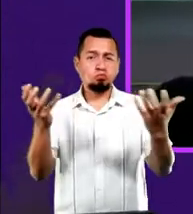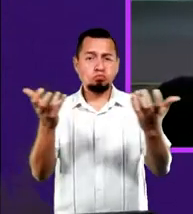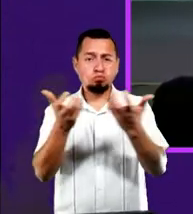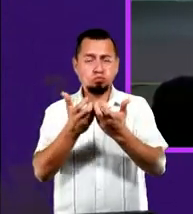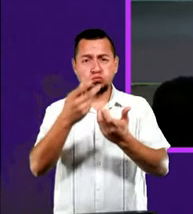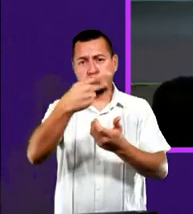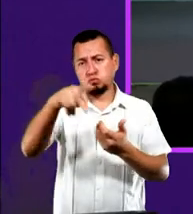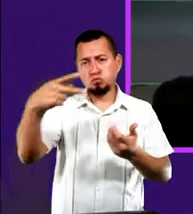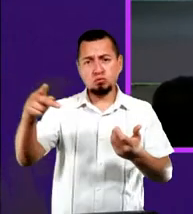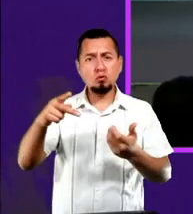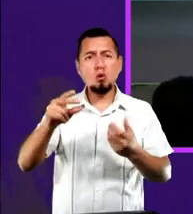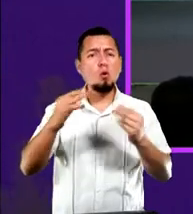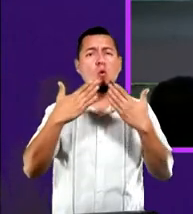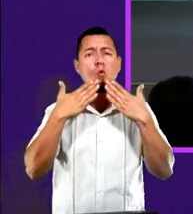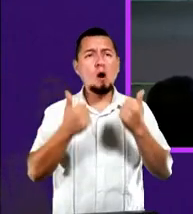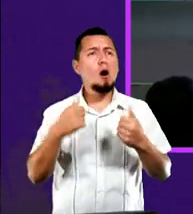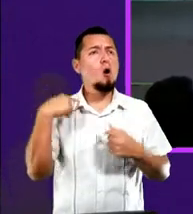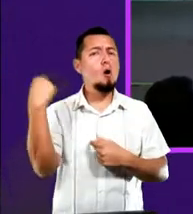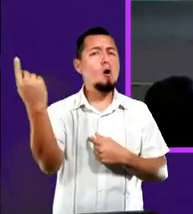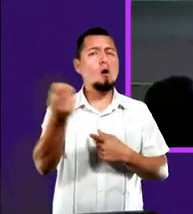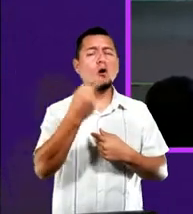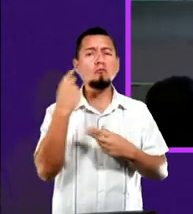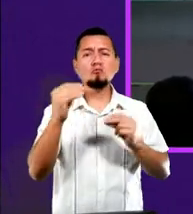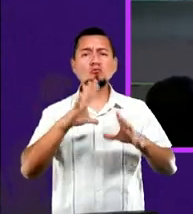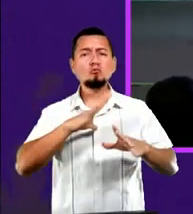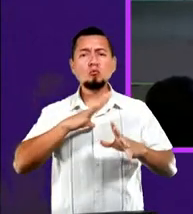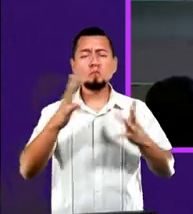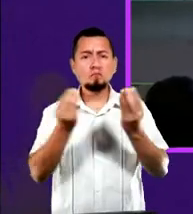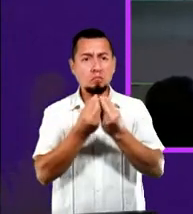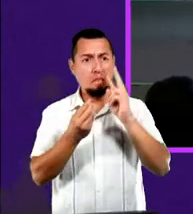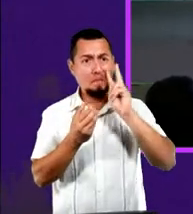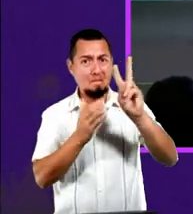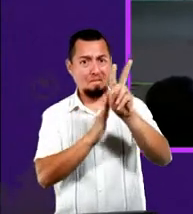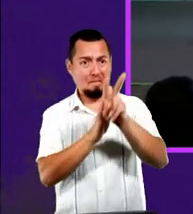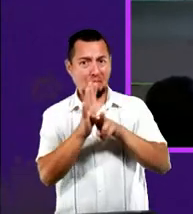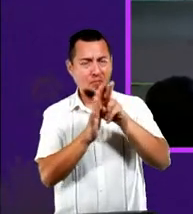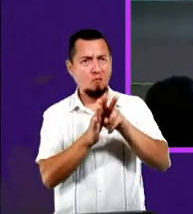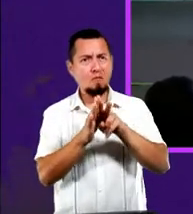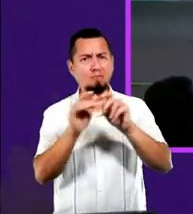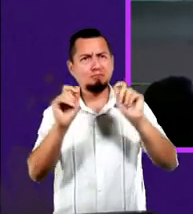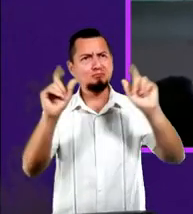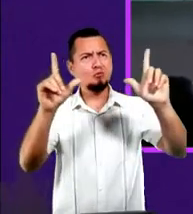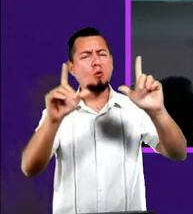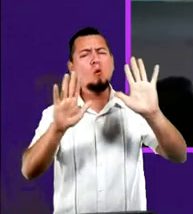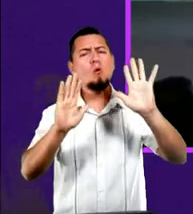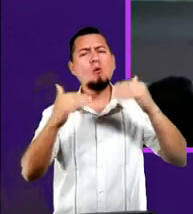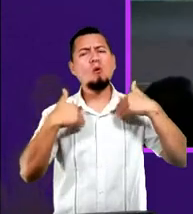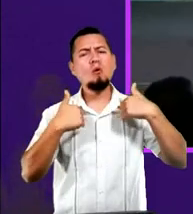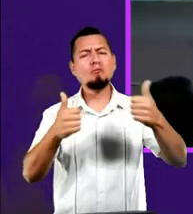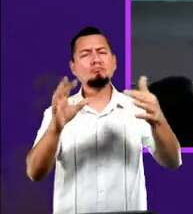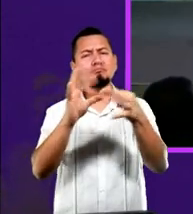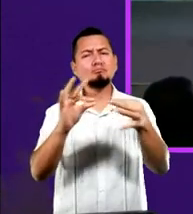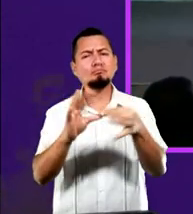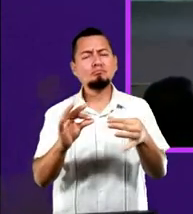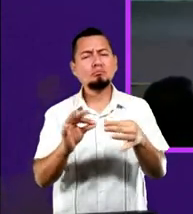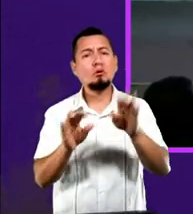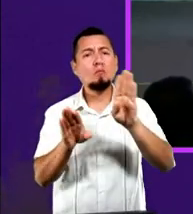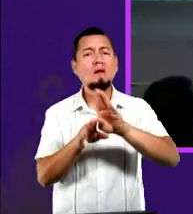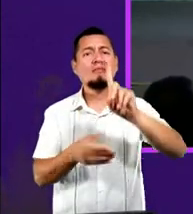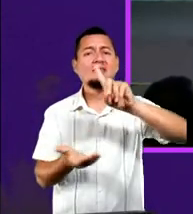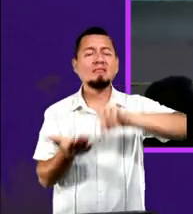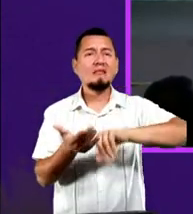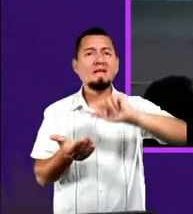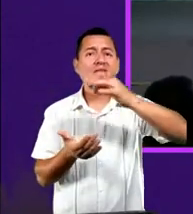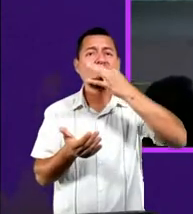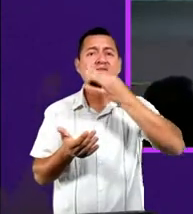un video que sintetiza lo que es el festejo que tenemos. Son ustedes